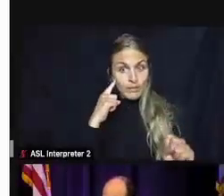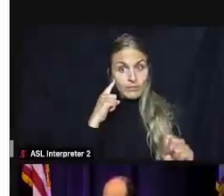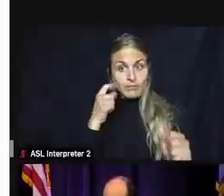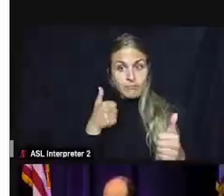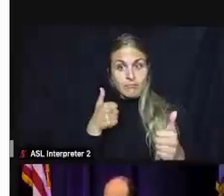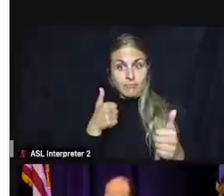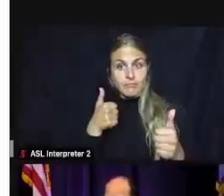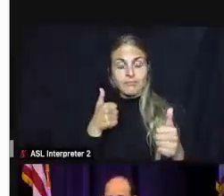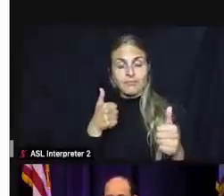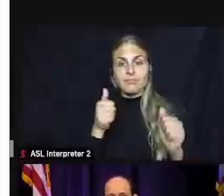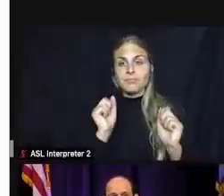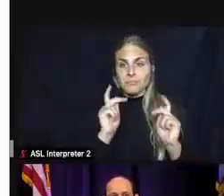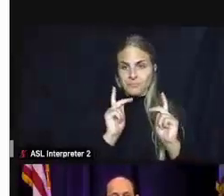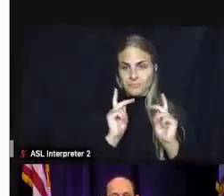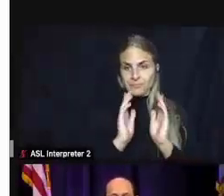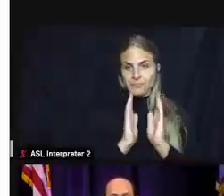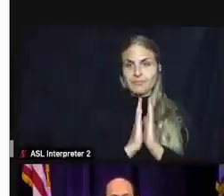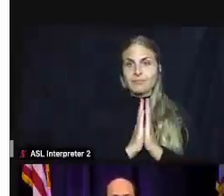Okay.